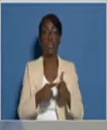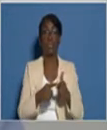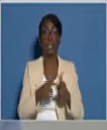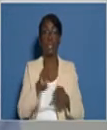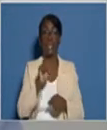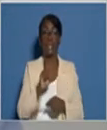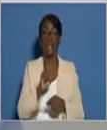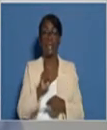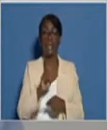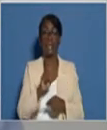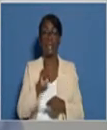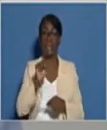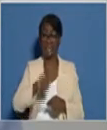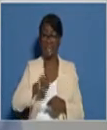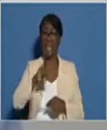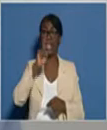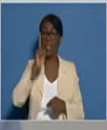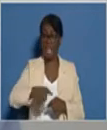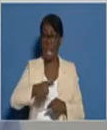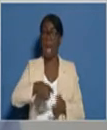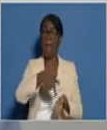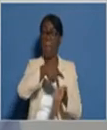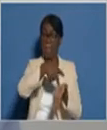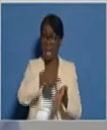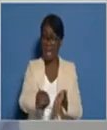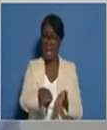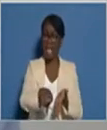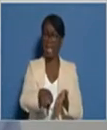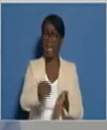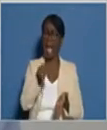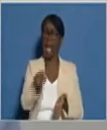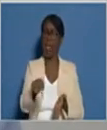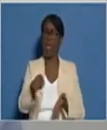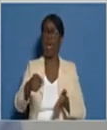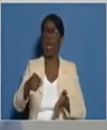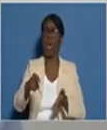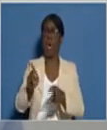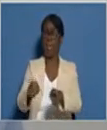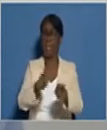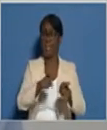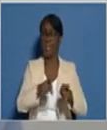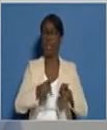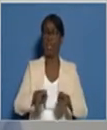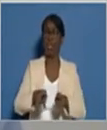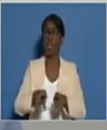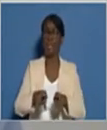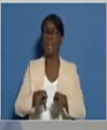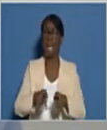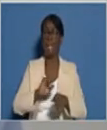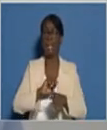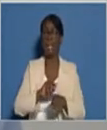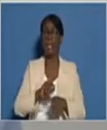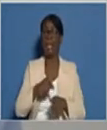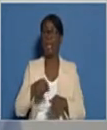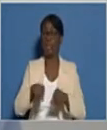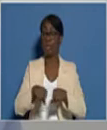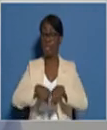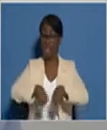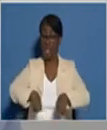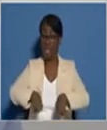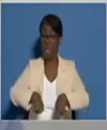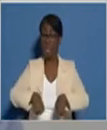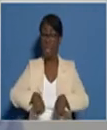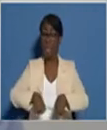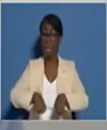deberán, sí, pagarle a los trabajadores sus salarios y sus derechos adquiridos de